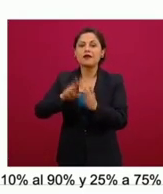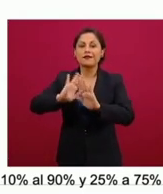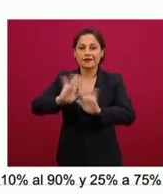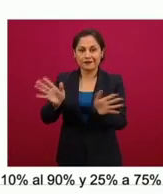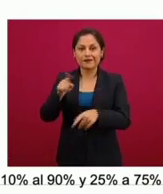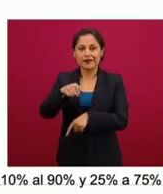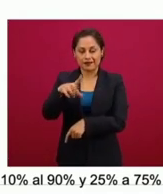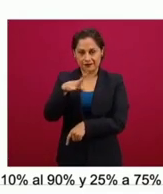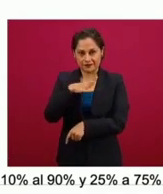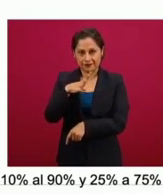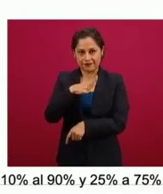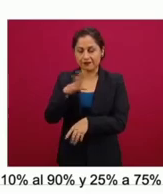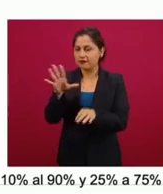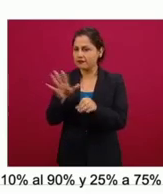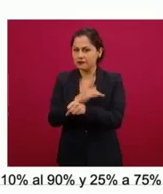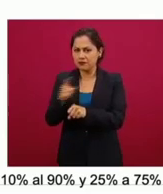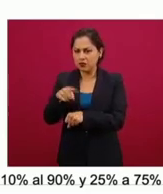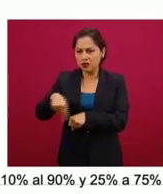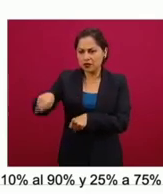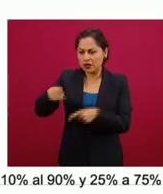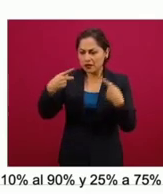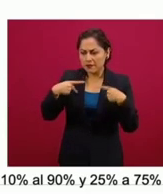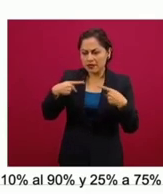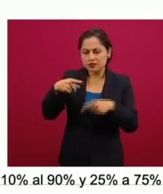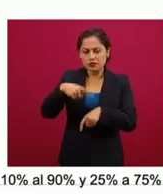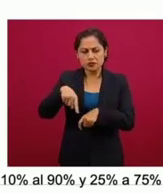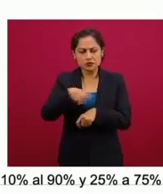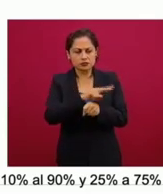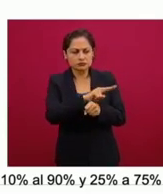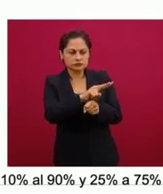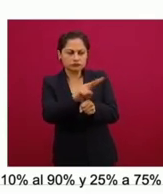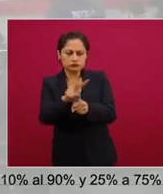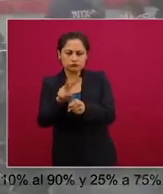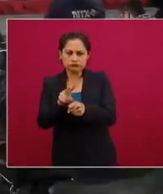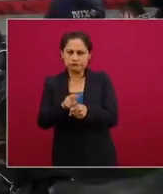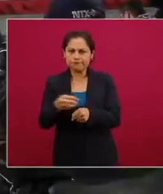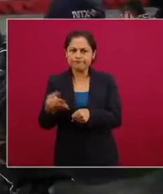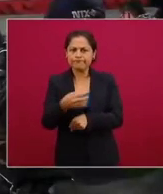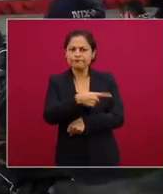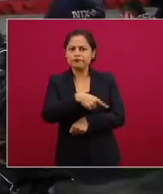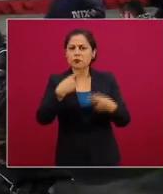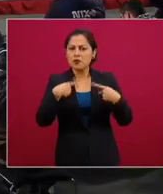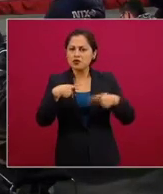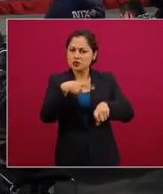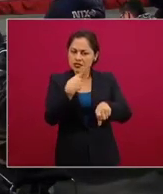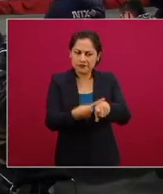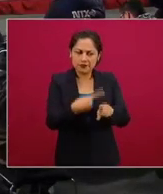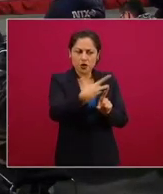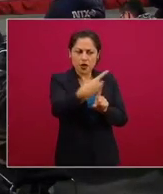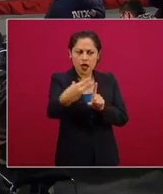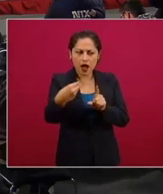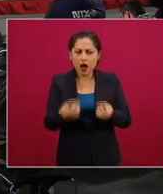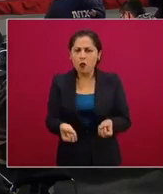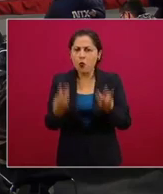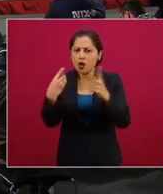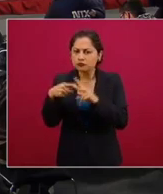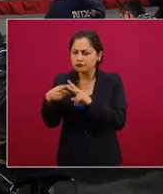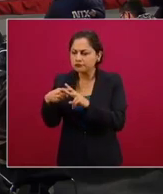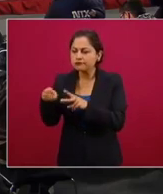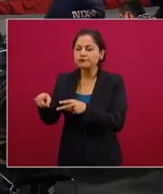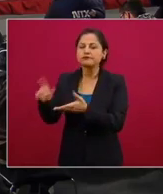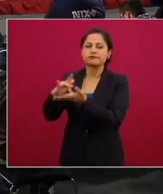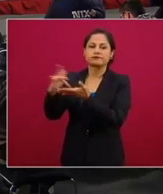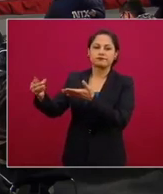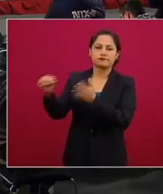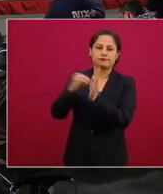importante que no están considerando, esa curva. Termina el fin de la pandemia el 25 de junio. O